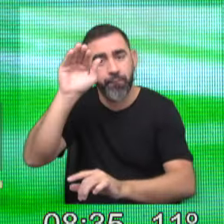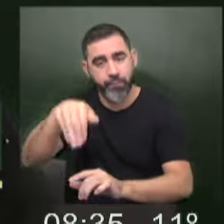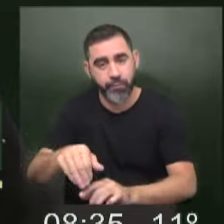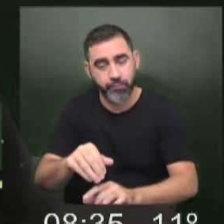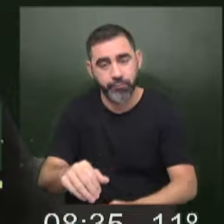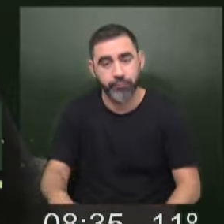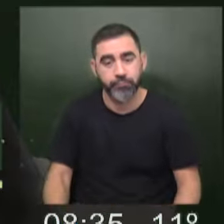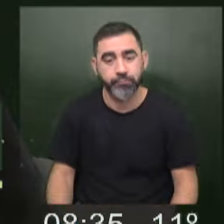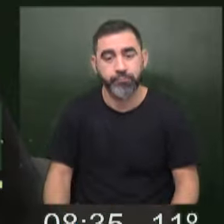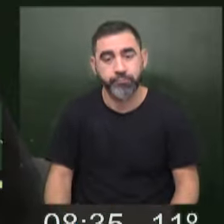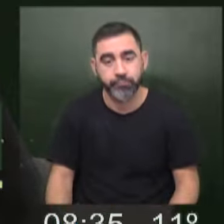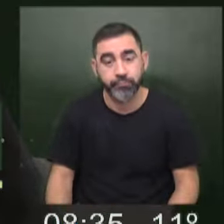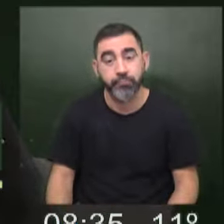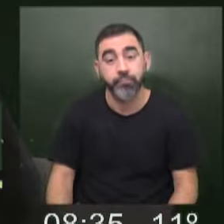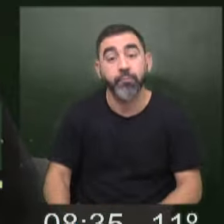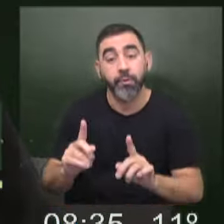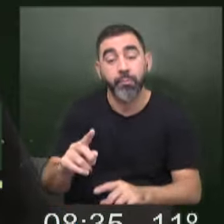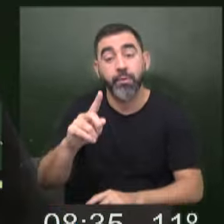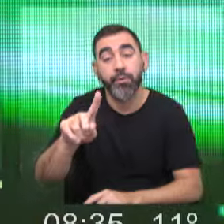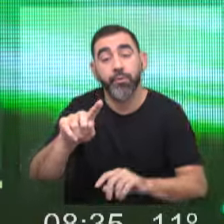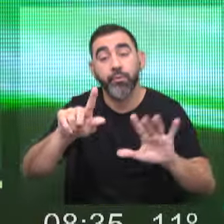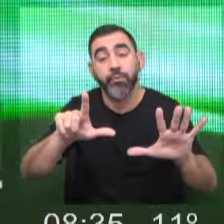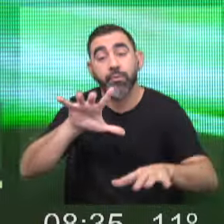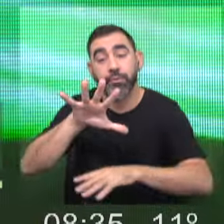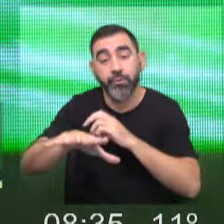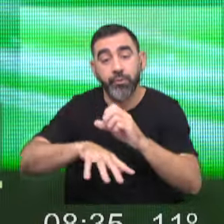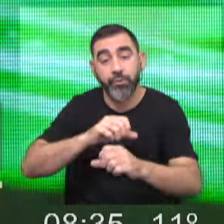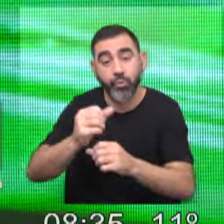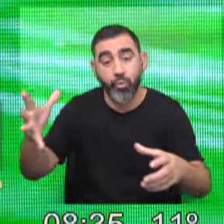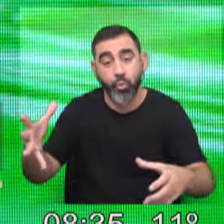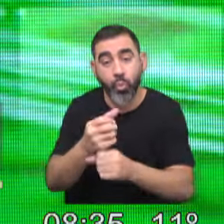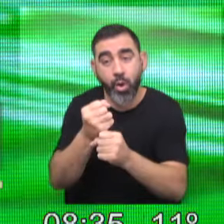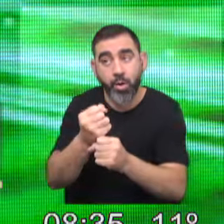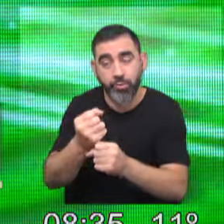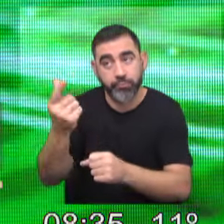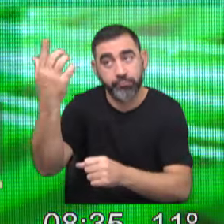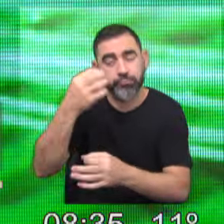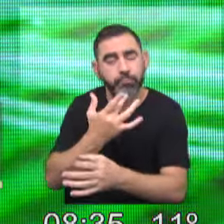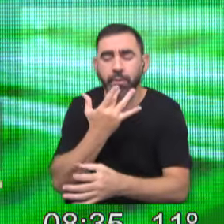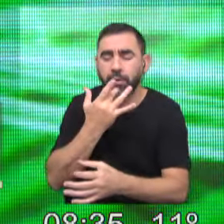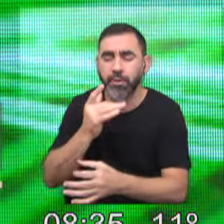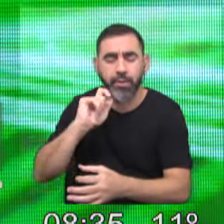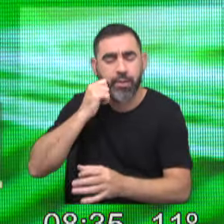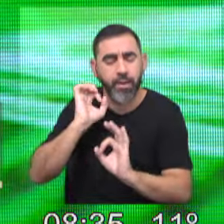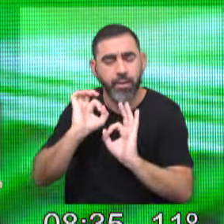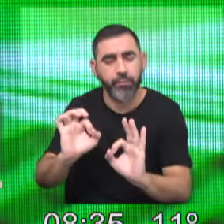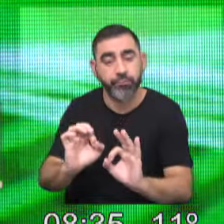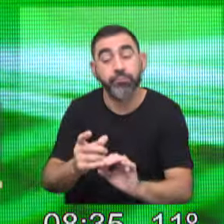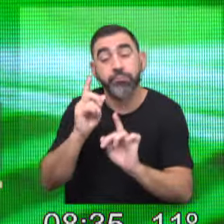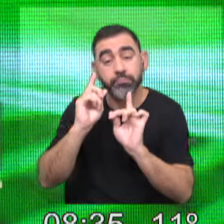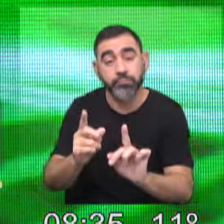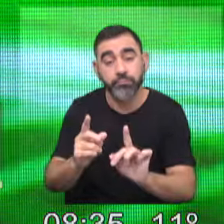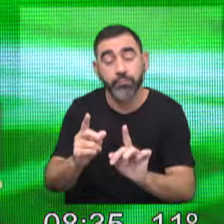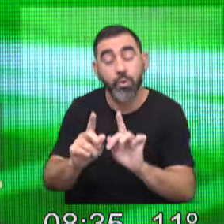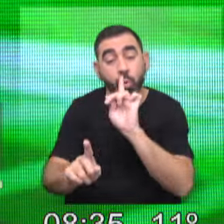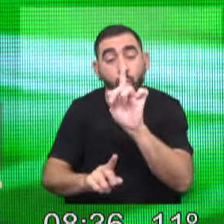cumplió 175 años además. Y que se mantiene muy bonito. Que yo hacía muchos años que no lo veía y que se mantiene muy bonito. Sino el hecho de que la